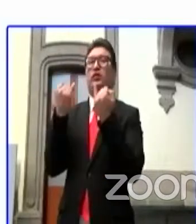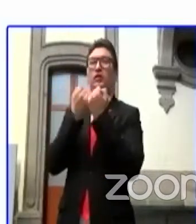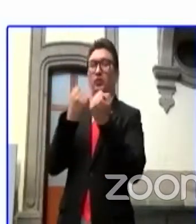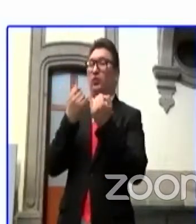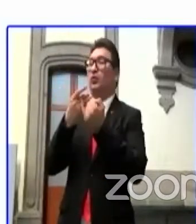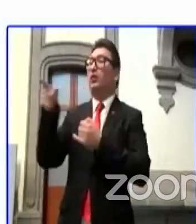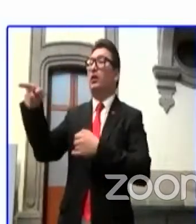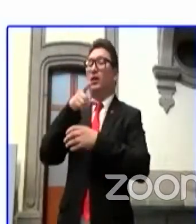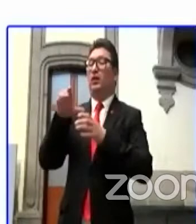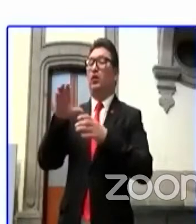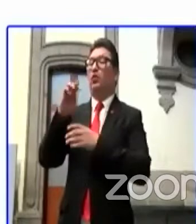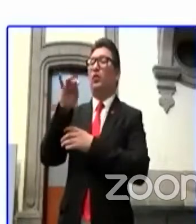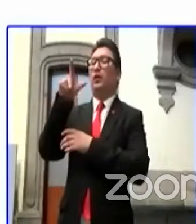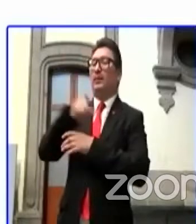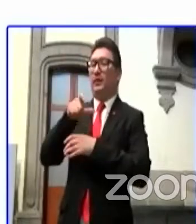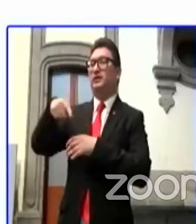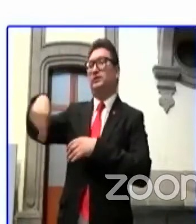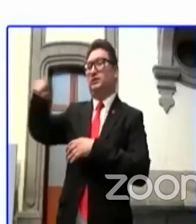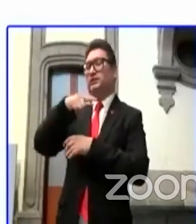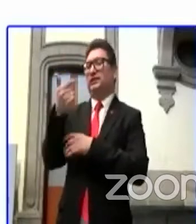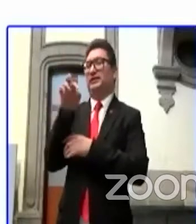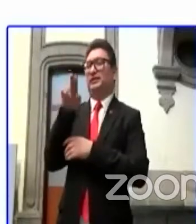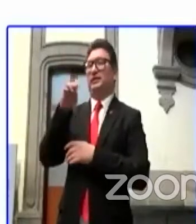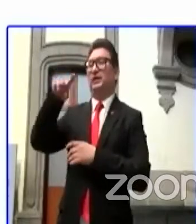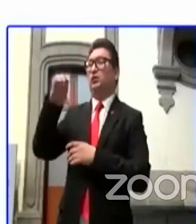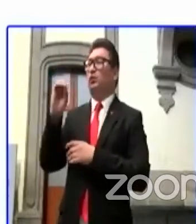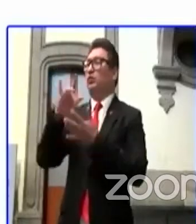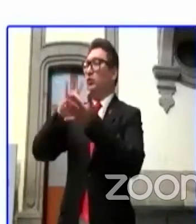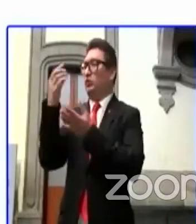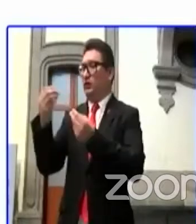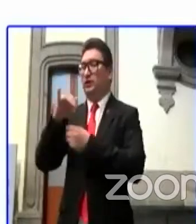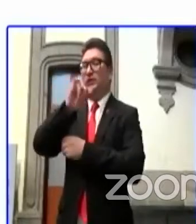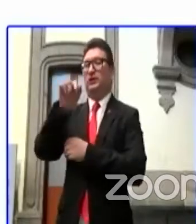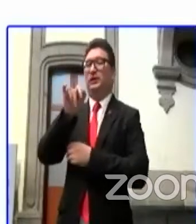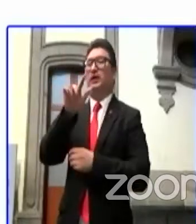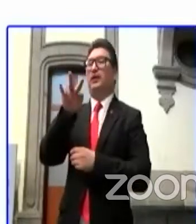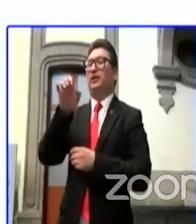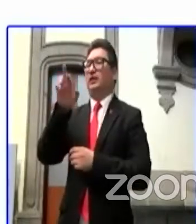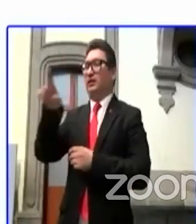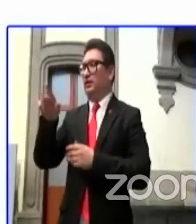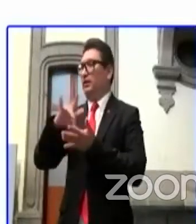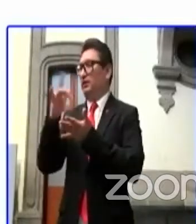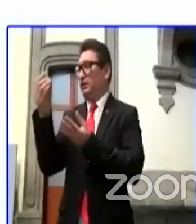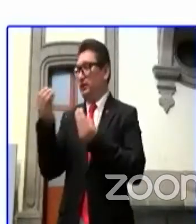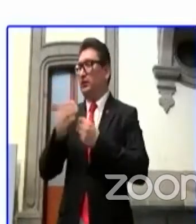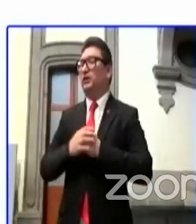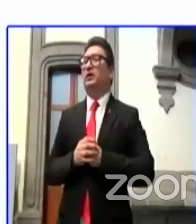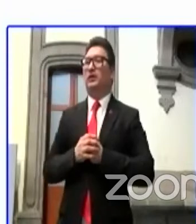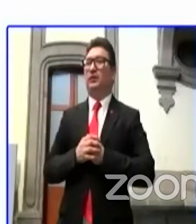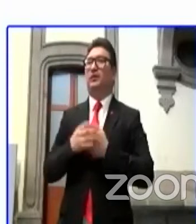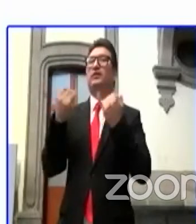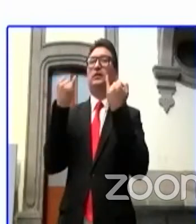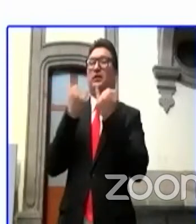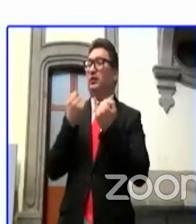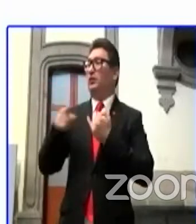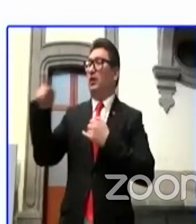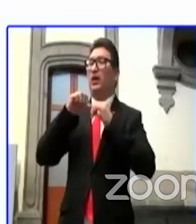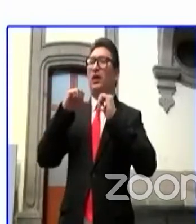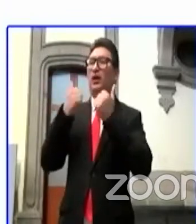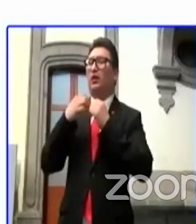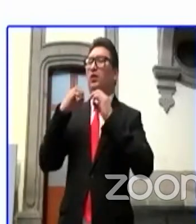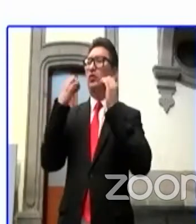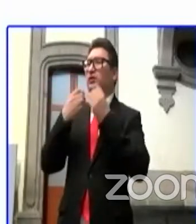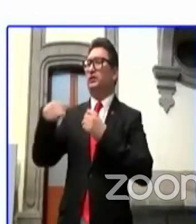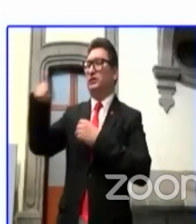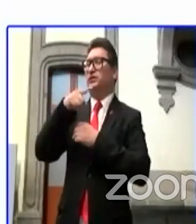familia Cuamex, Guillermo, muchas gracias. Javier, muchas gracias. Y a quienes presiden las organizaciones de